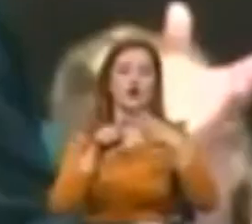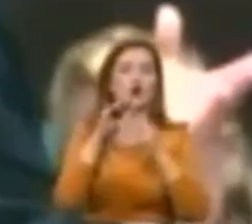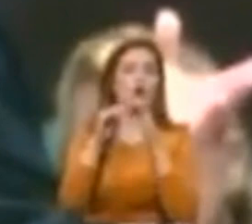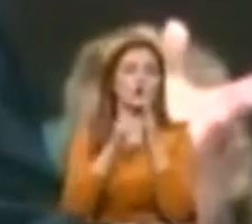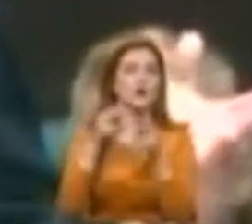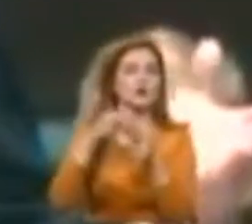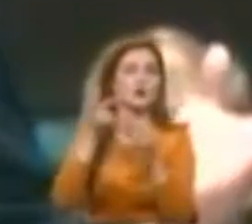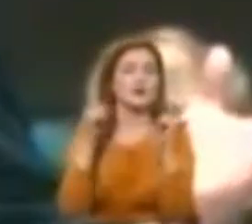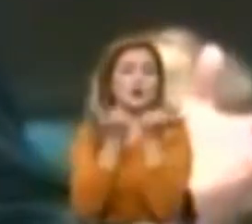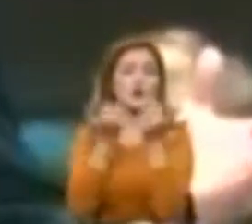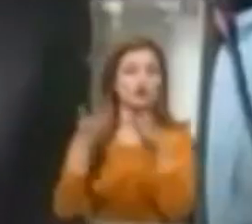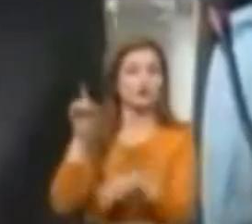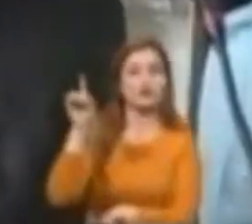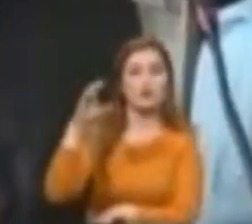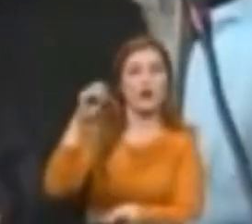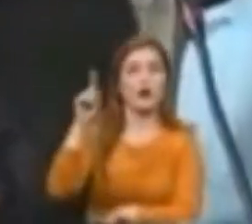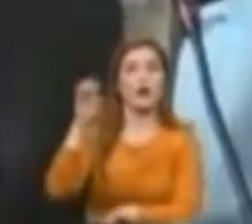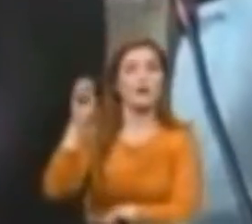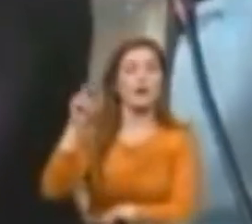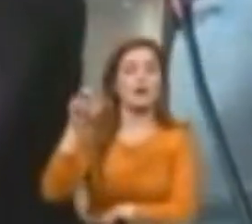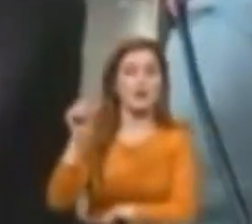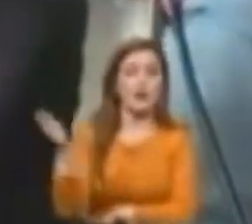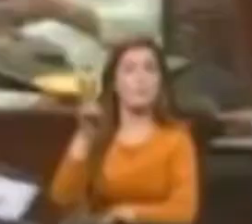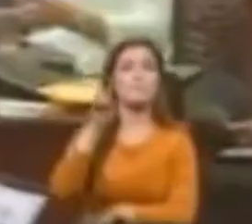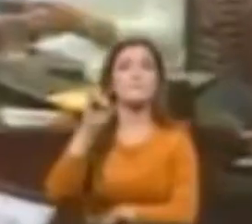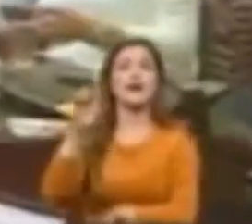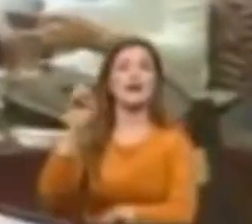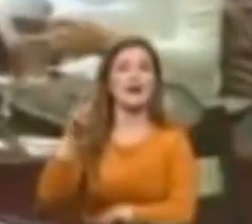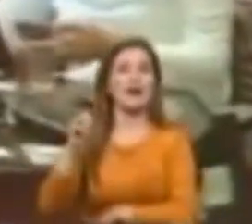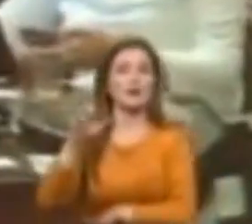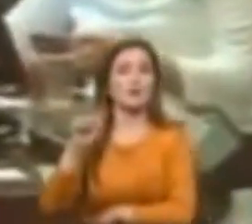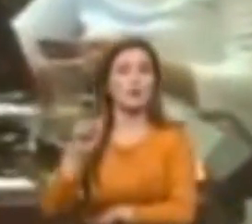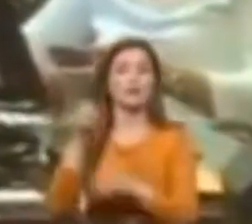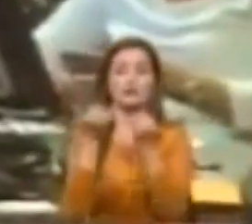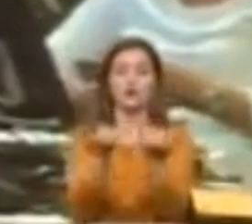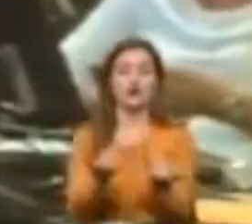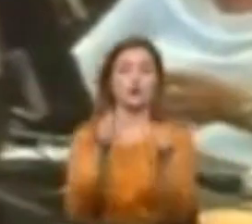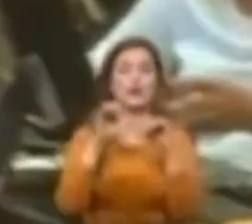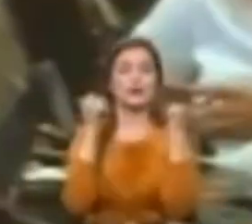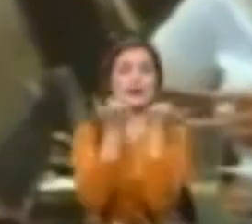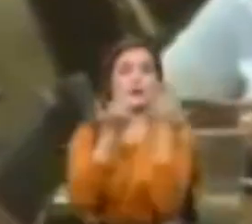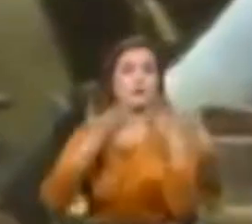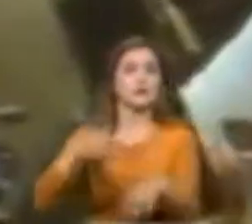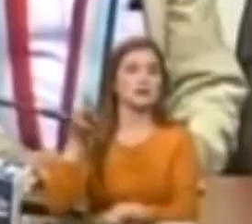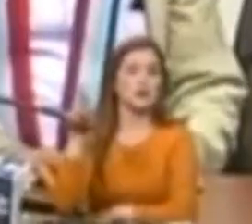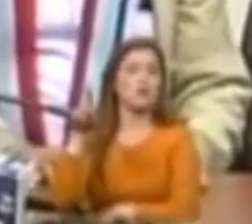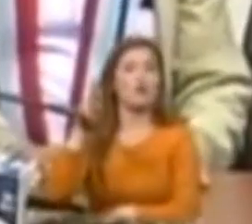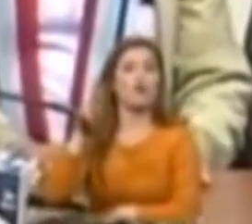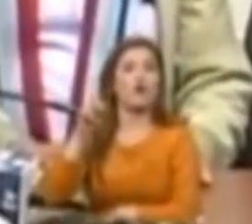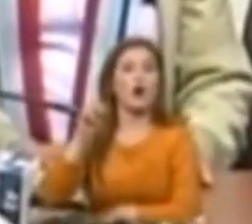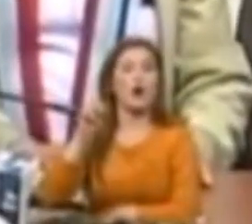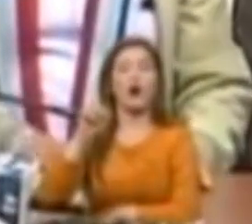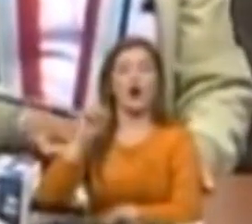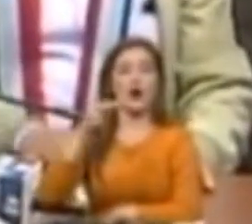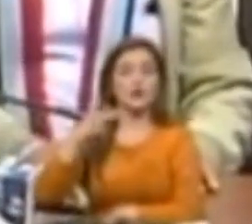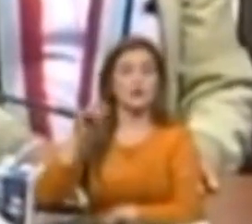de exlegisladores Leandro Cadena y Ángel Vilema. Y la tercera es en contra del actual asambleísta Tito Puanchir, quien en rueda de prensa aceptó